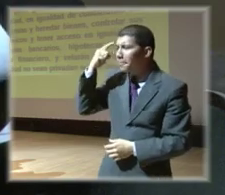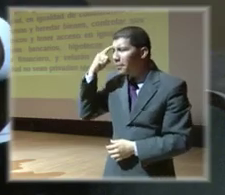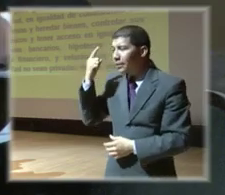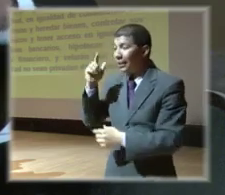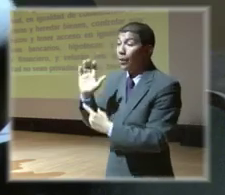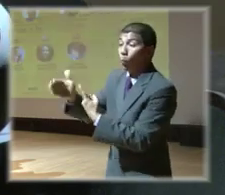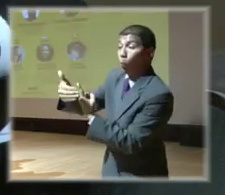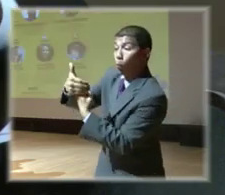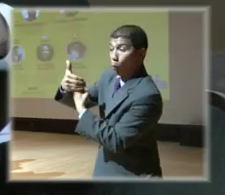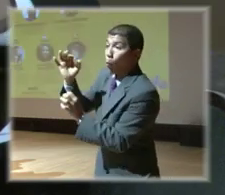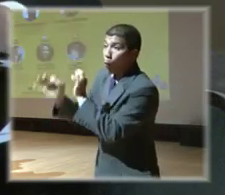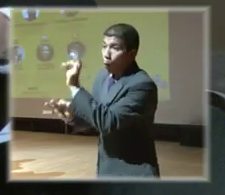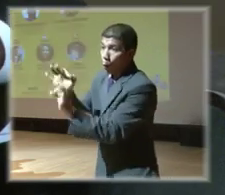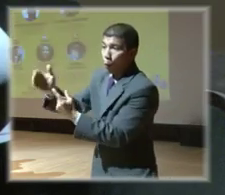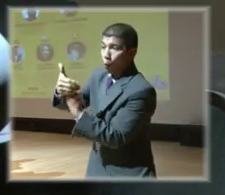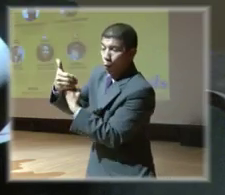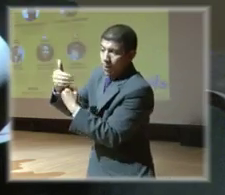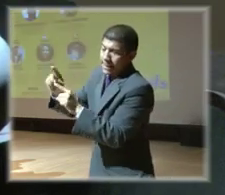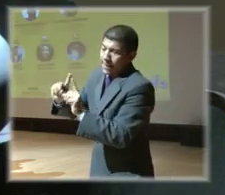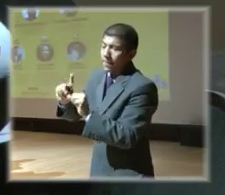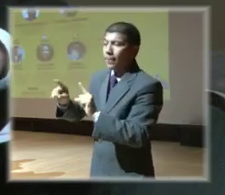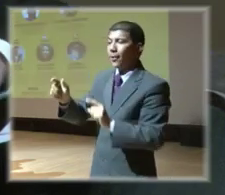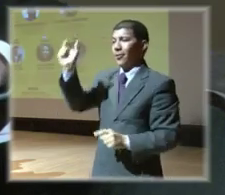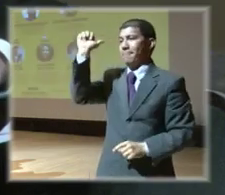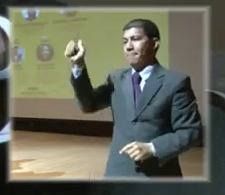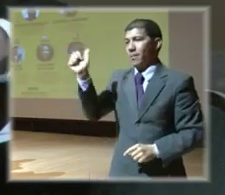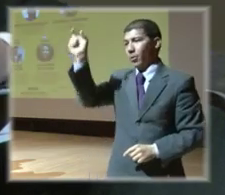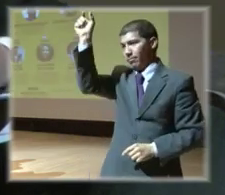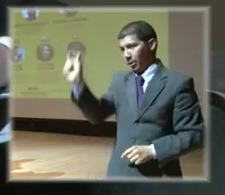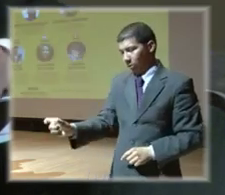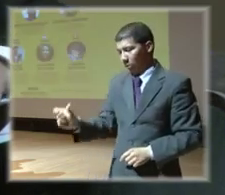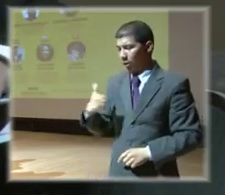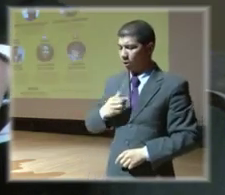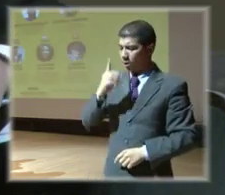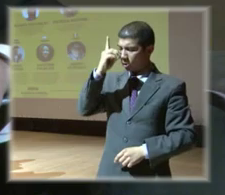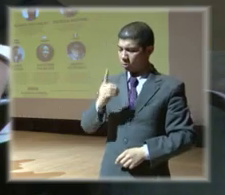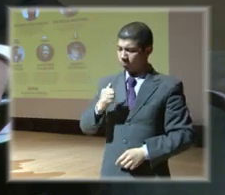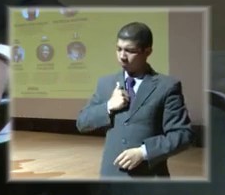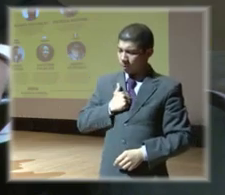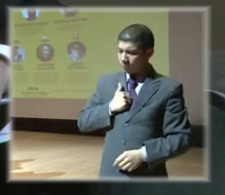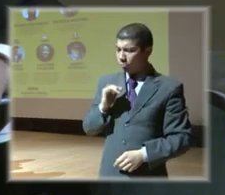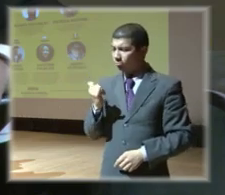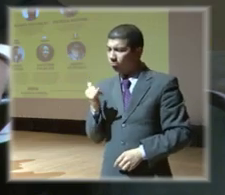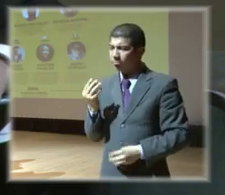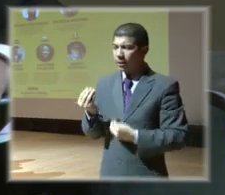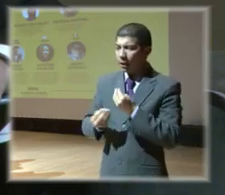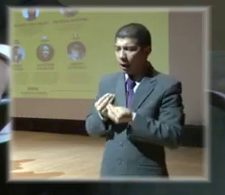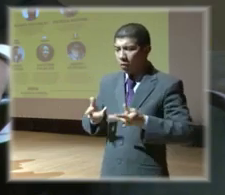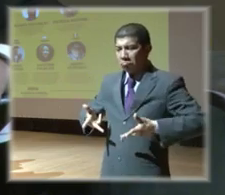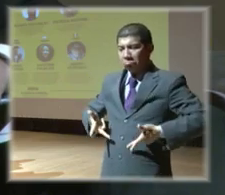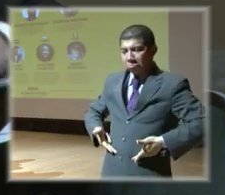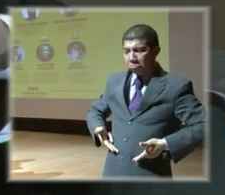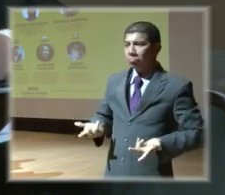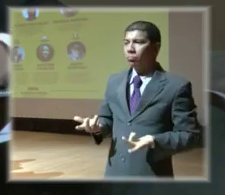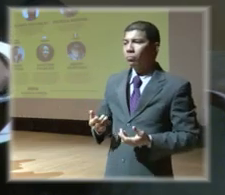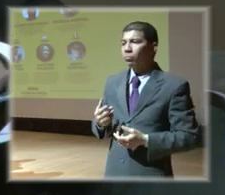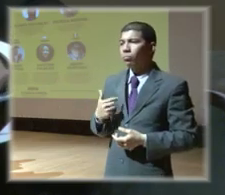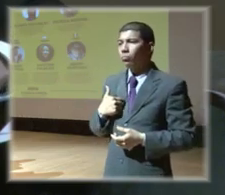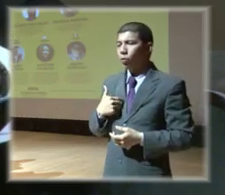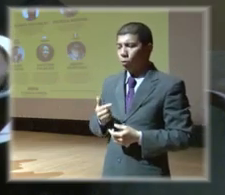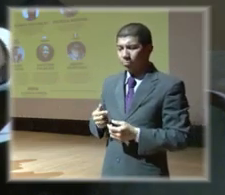protegiendo las condiciones actuales para que a futuro las personas puedan decidir libremente. Un procedimiento de esterilización